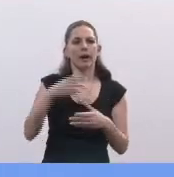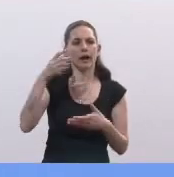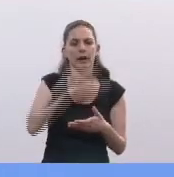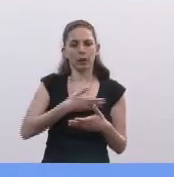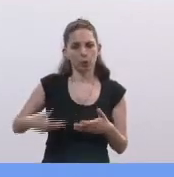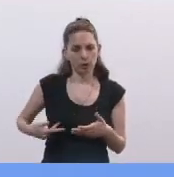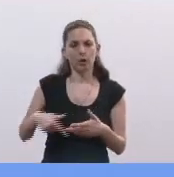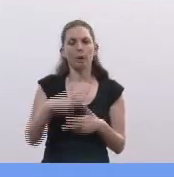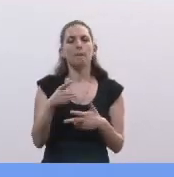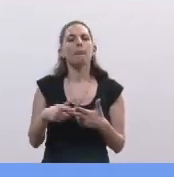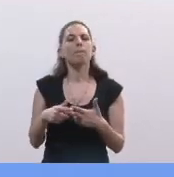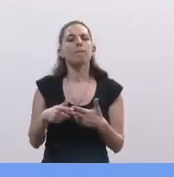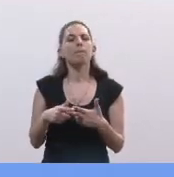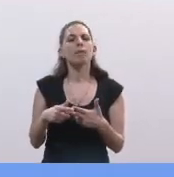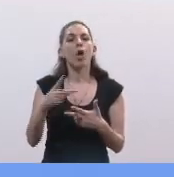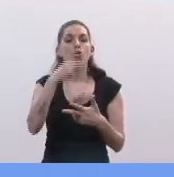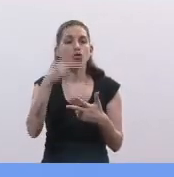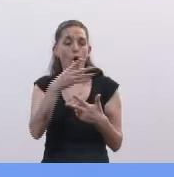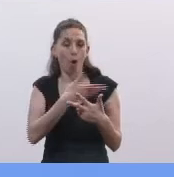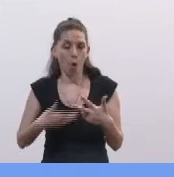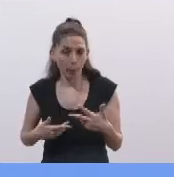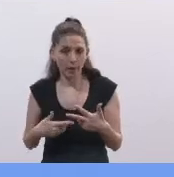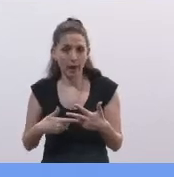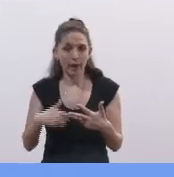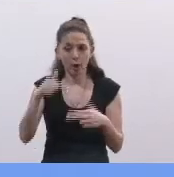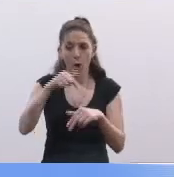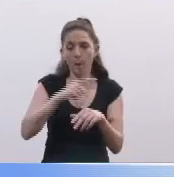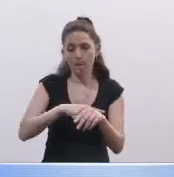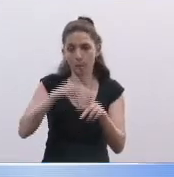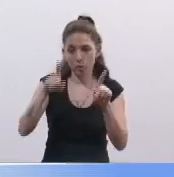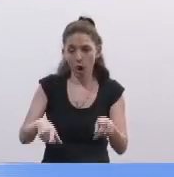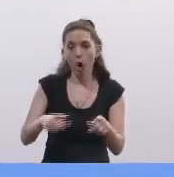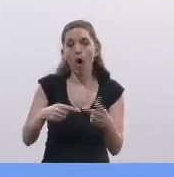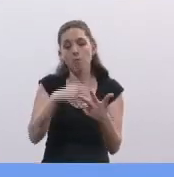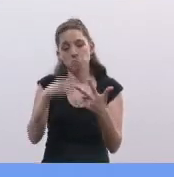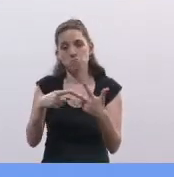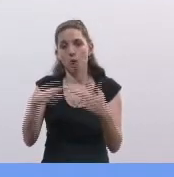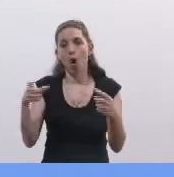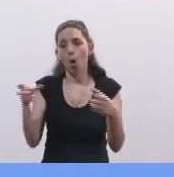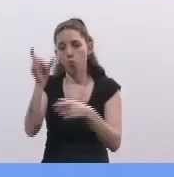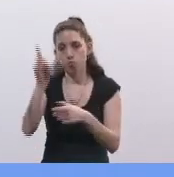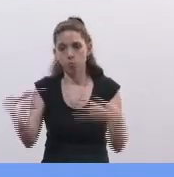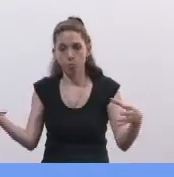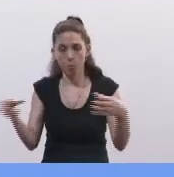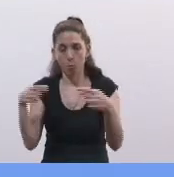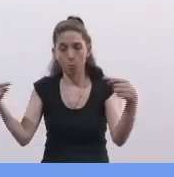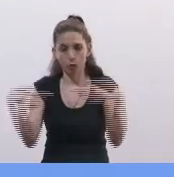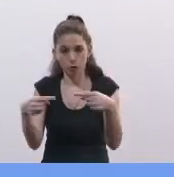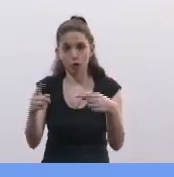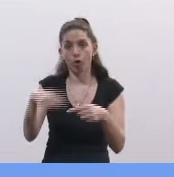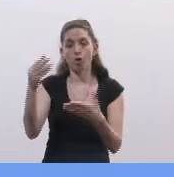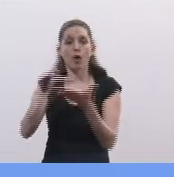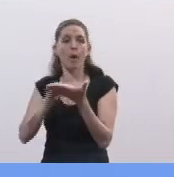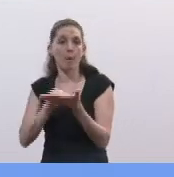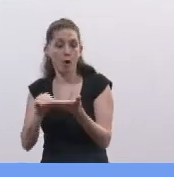Comisión Bicameral, de los cuales 2 son del gobierno, de turno, 1 de la oposición, un abogado de la matrícula federal